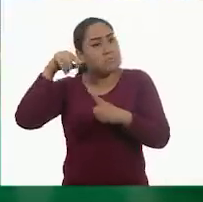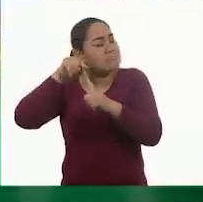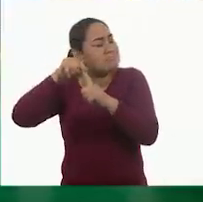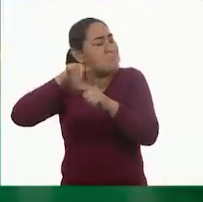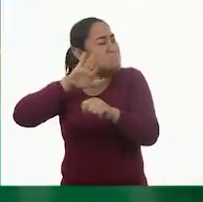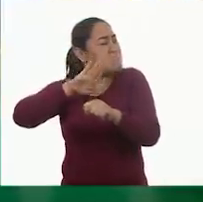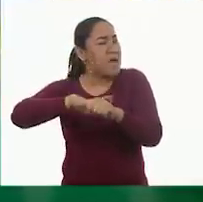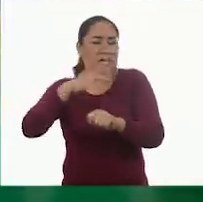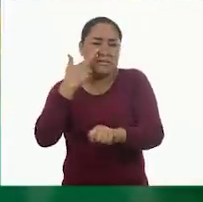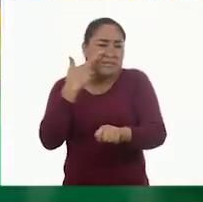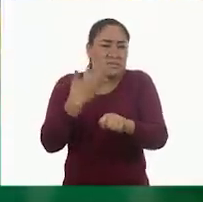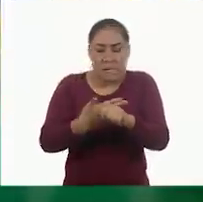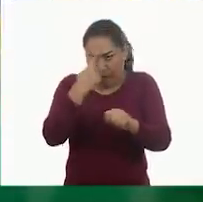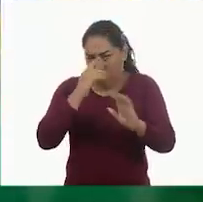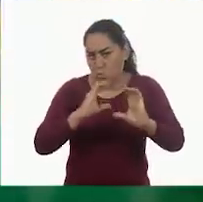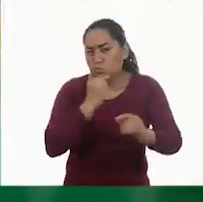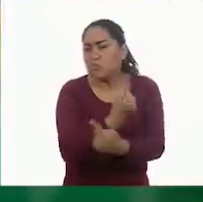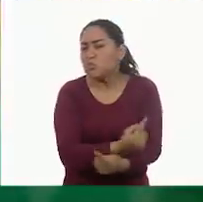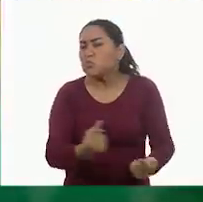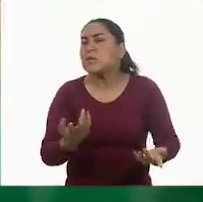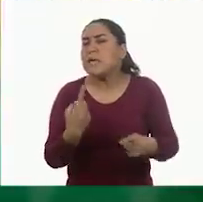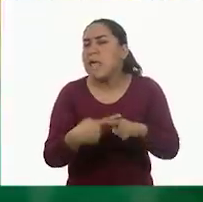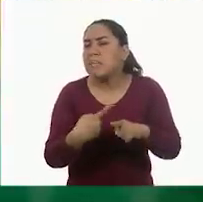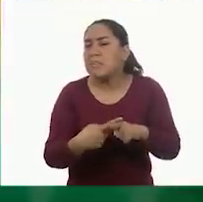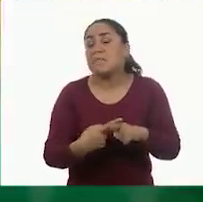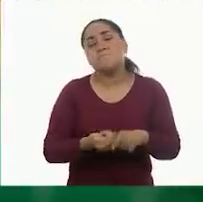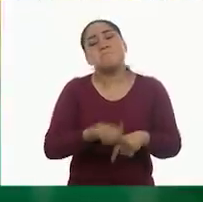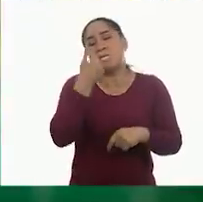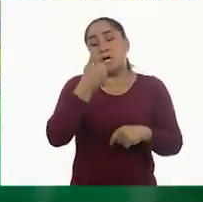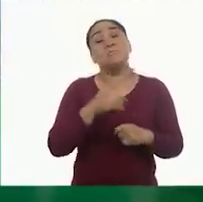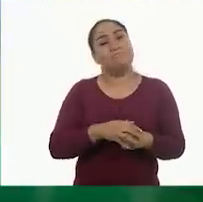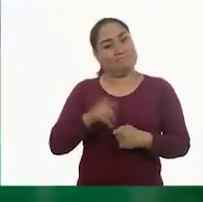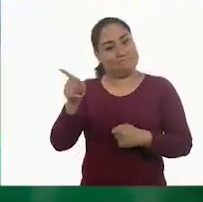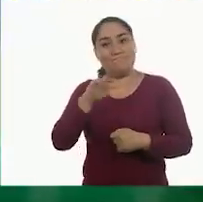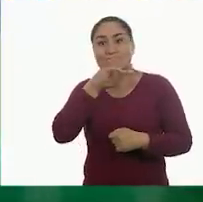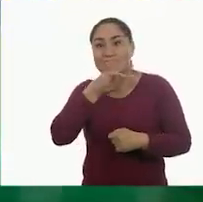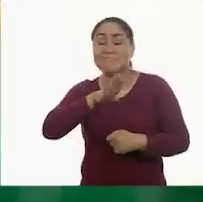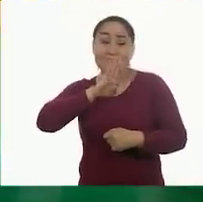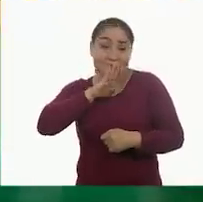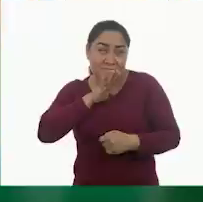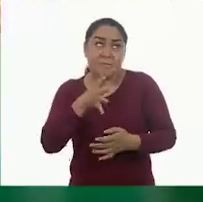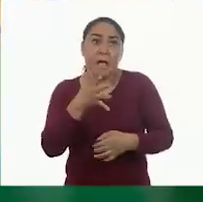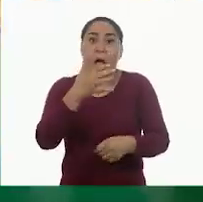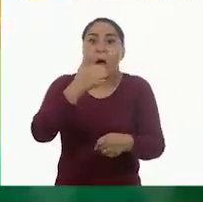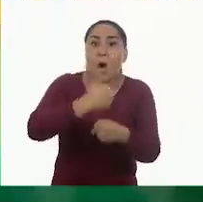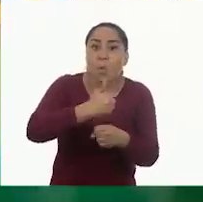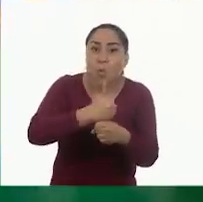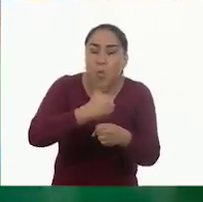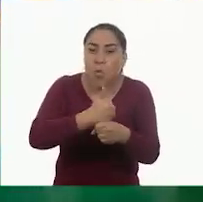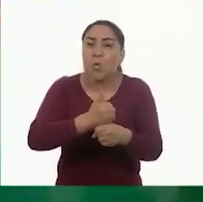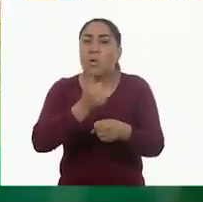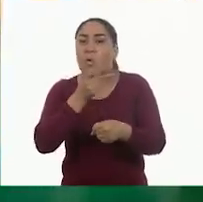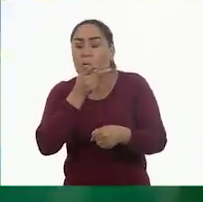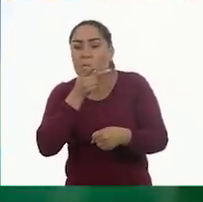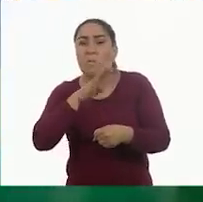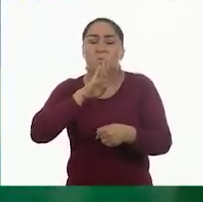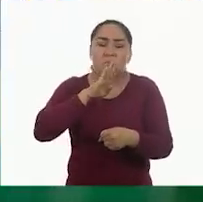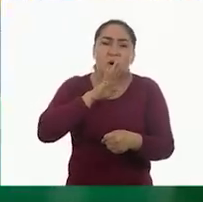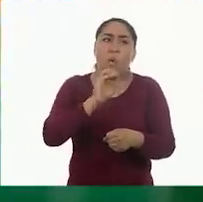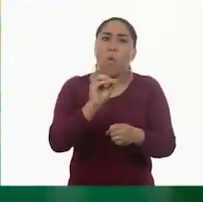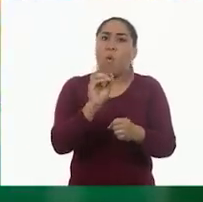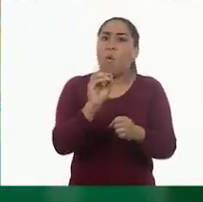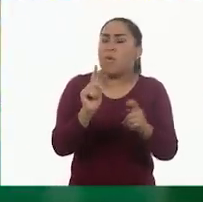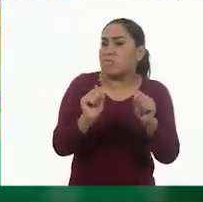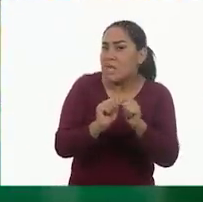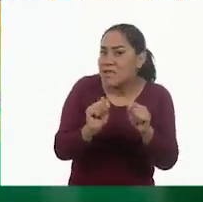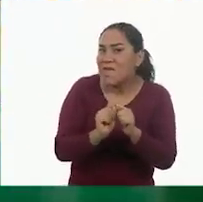tarea para cuidarnos? Pues Nuestros papás. sí, nuestros Claro. papás o abuelitos o tíos, los que están en casa. Claro,